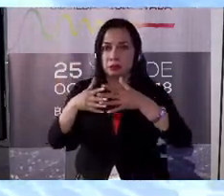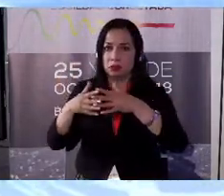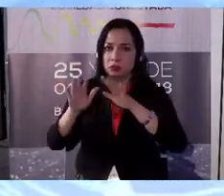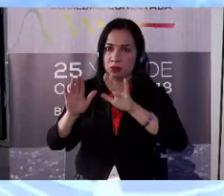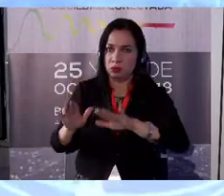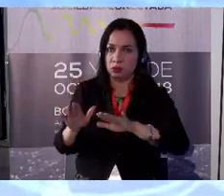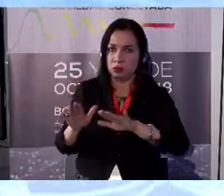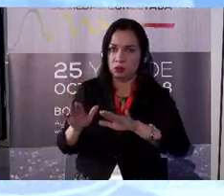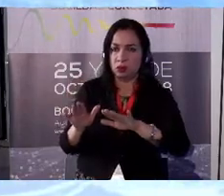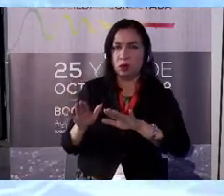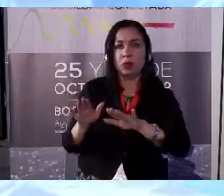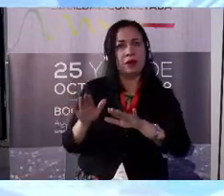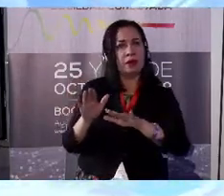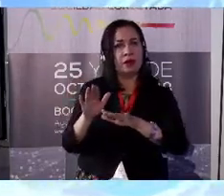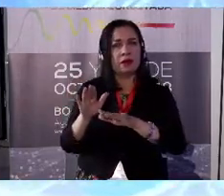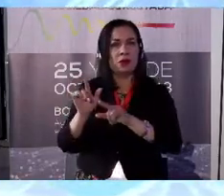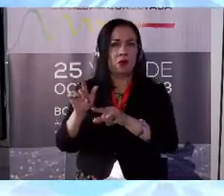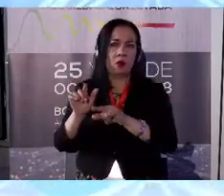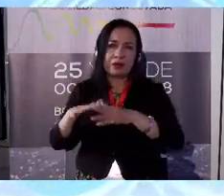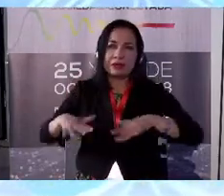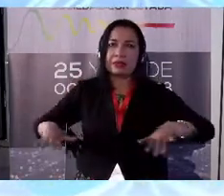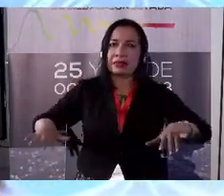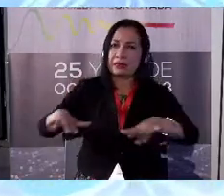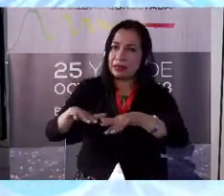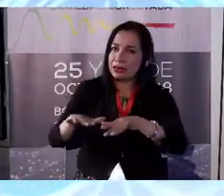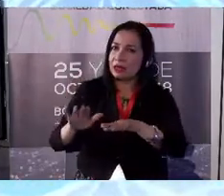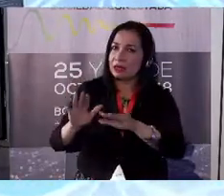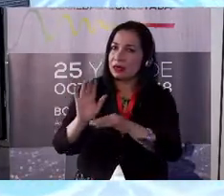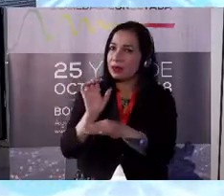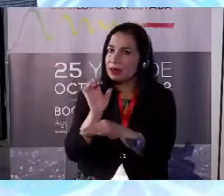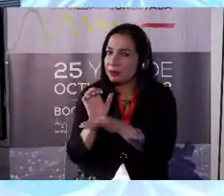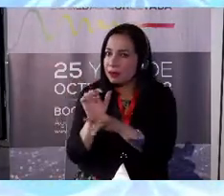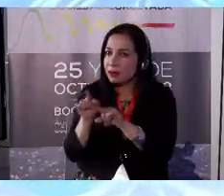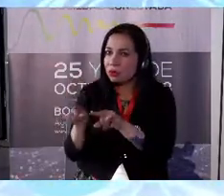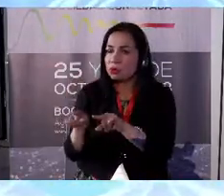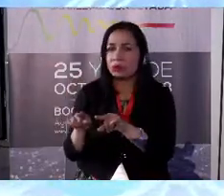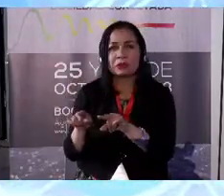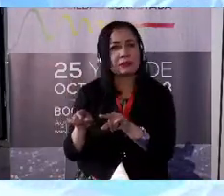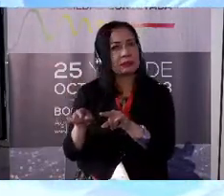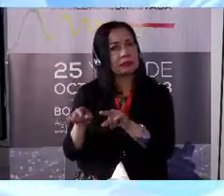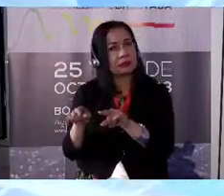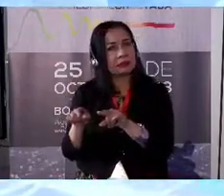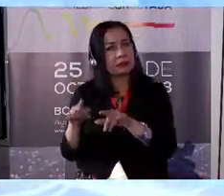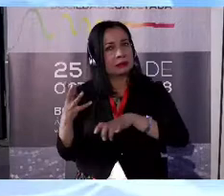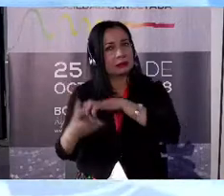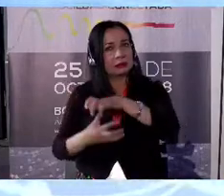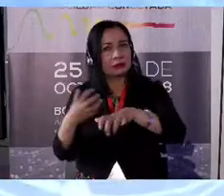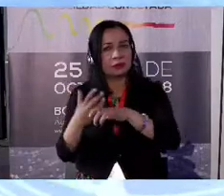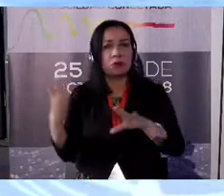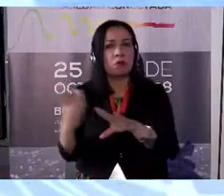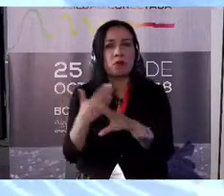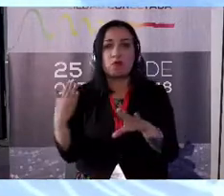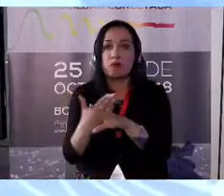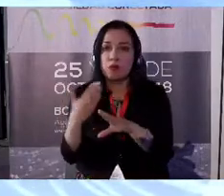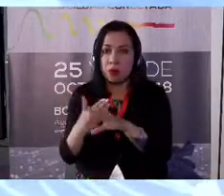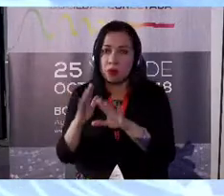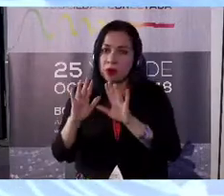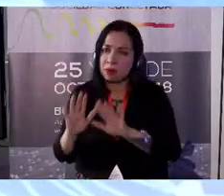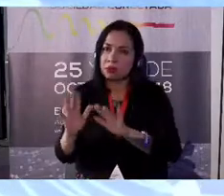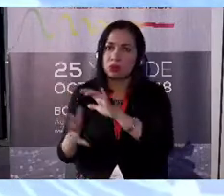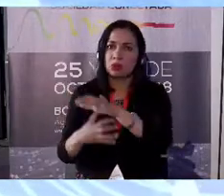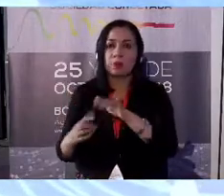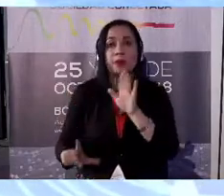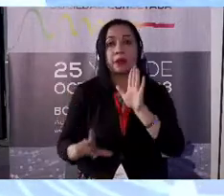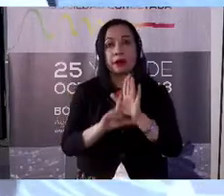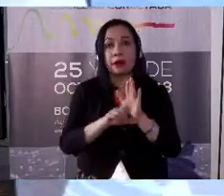ser un escenario con mucho desorden y mucho caos. Y eventualmente, entre una ley